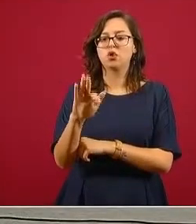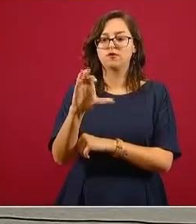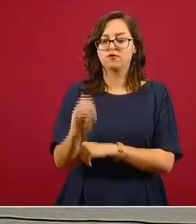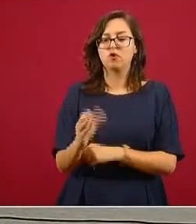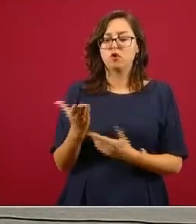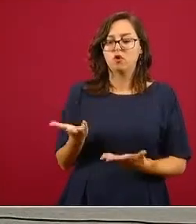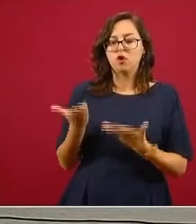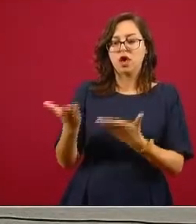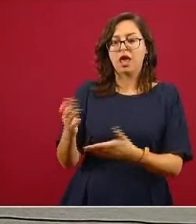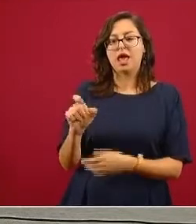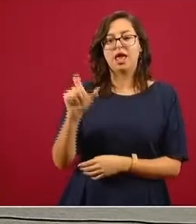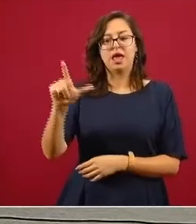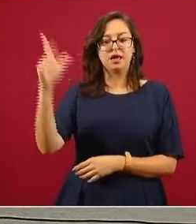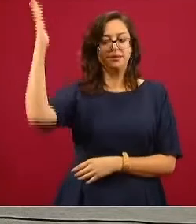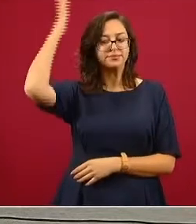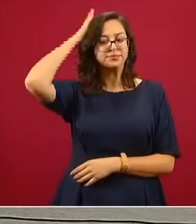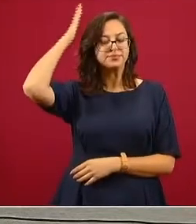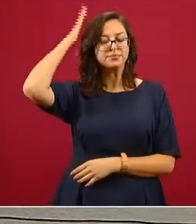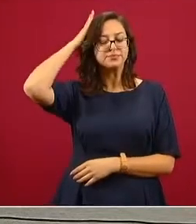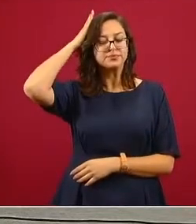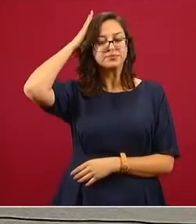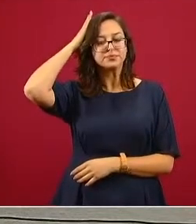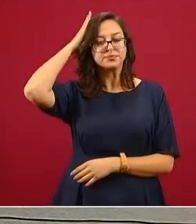es el gerente,